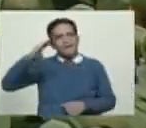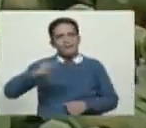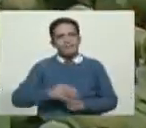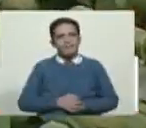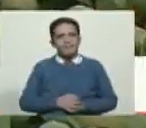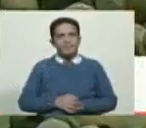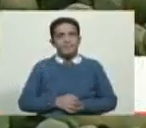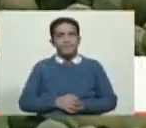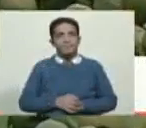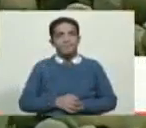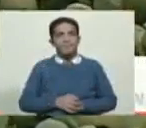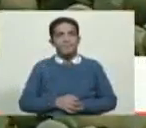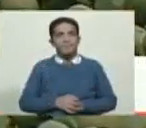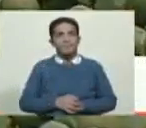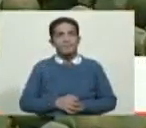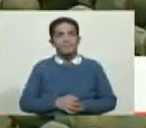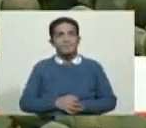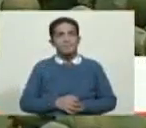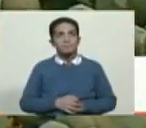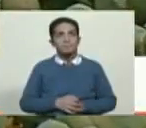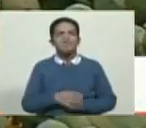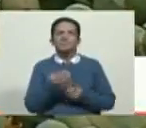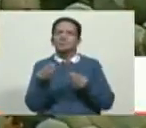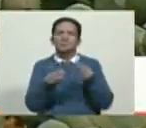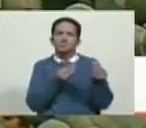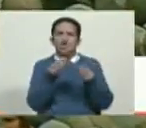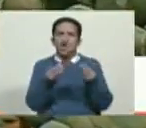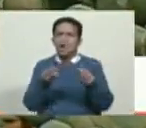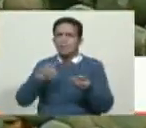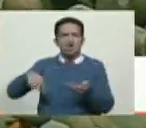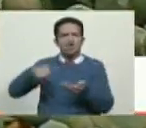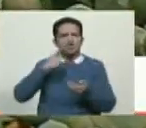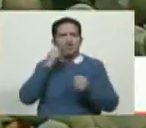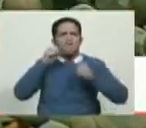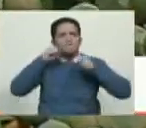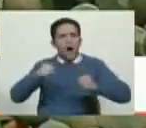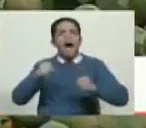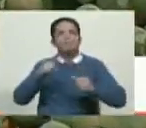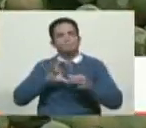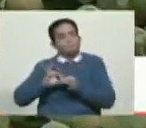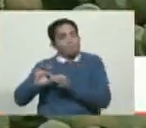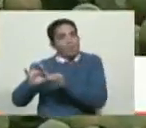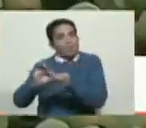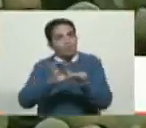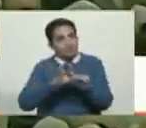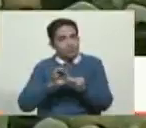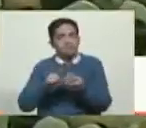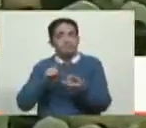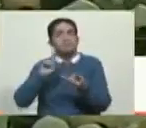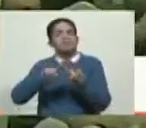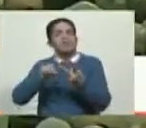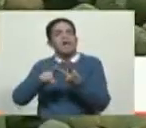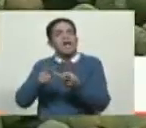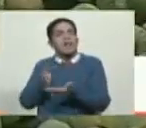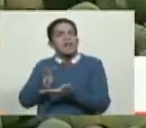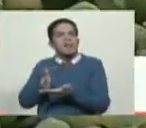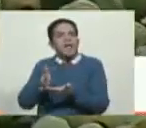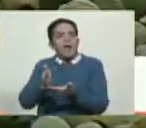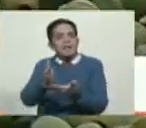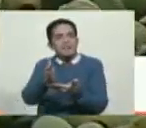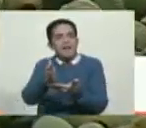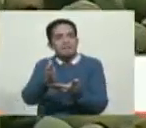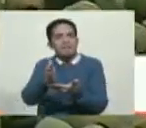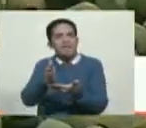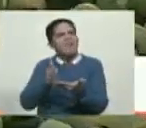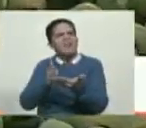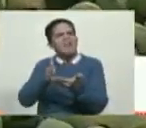En la unión es donde radica nuestra mayor fortaleza. La lealtad a